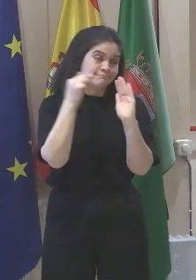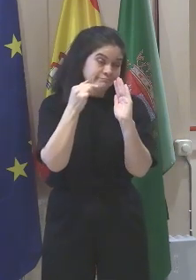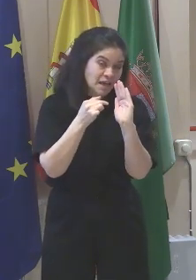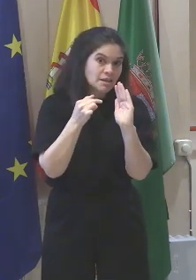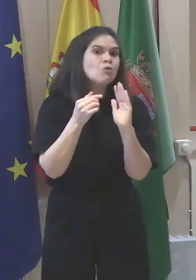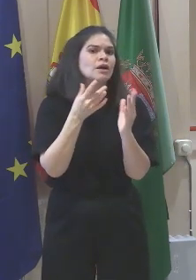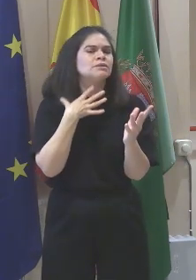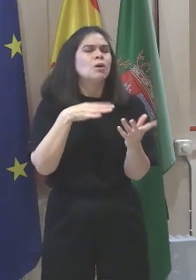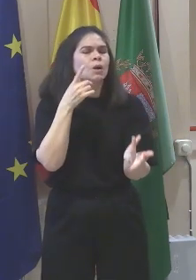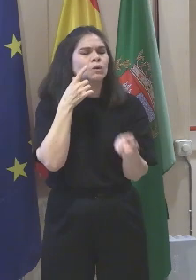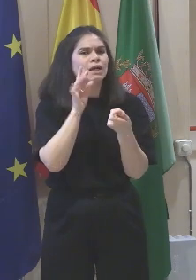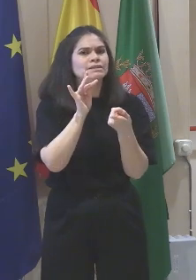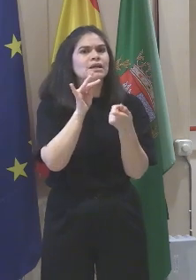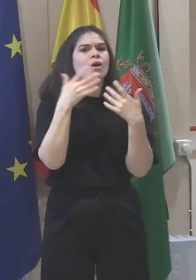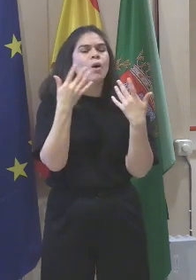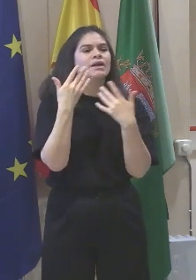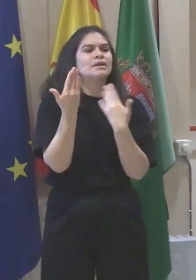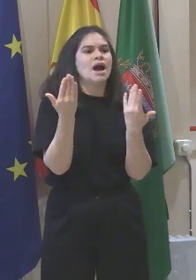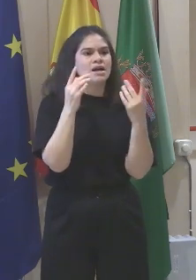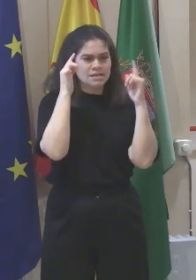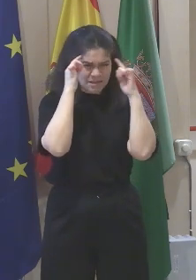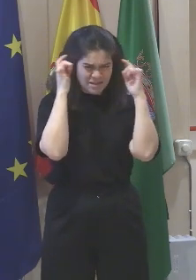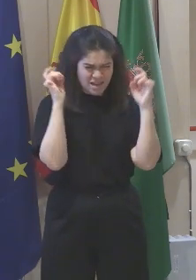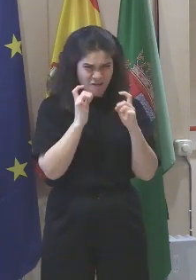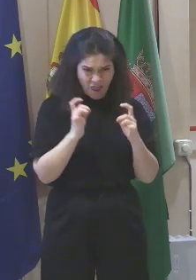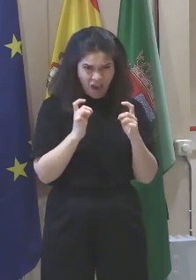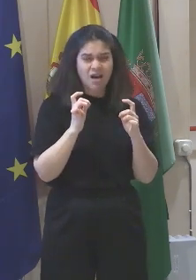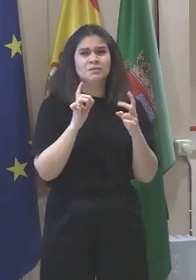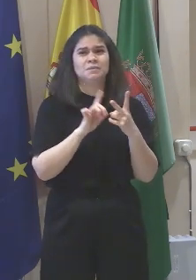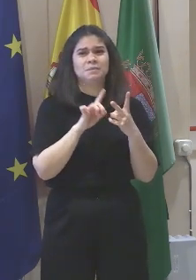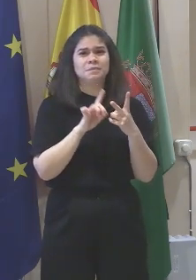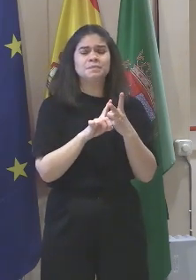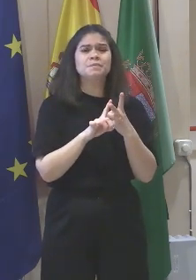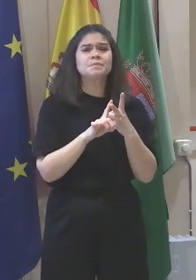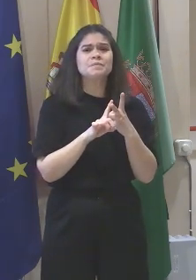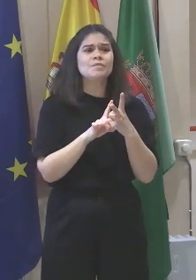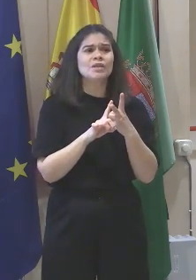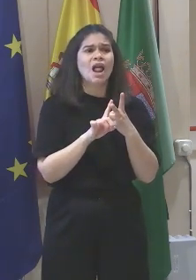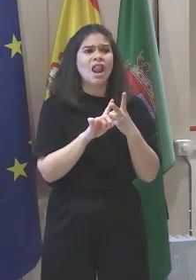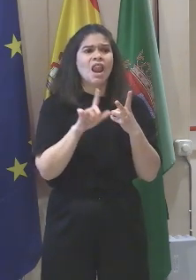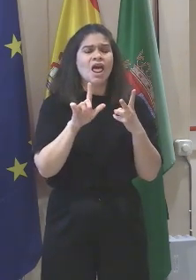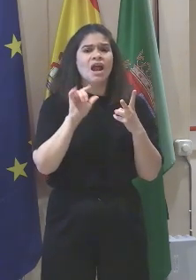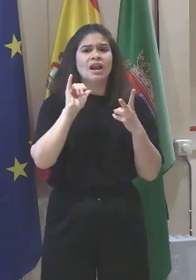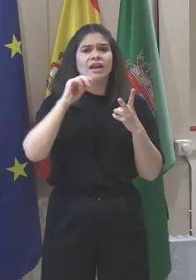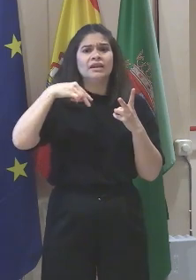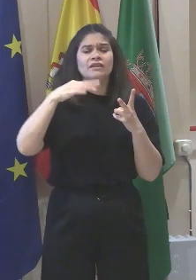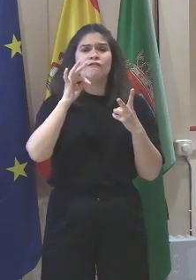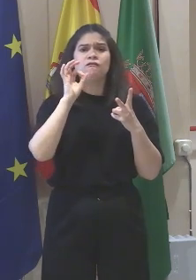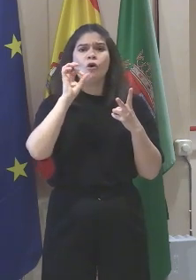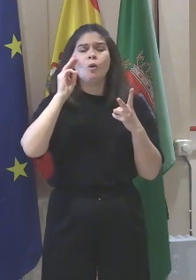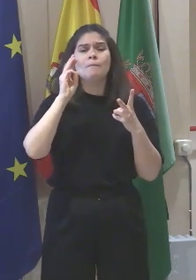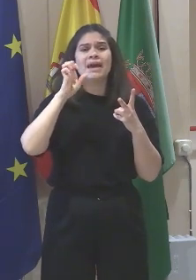adversos son concretamente la cefalea, dolor de cabeza, linfopenia. Linfopenia es